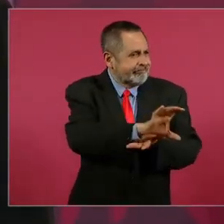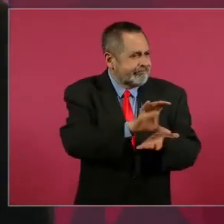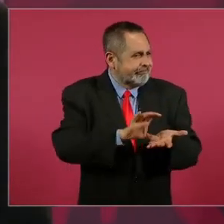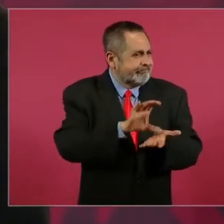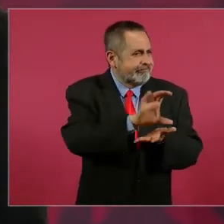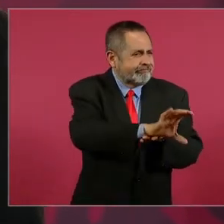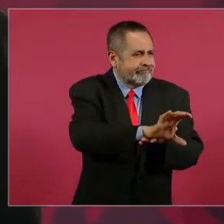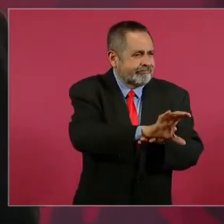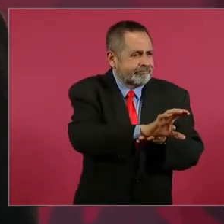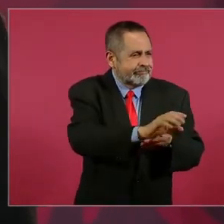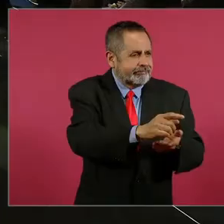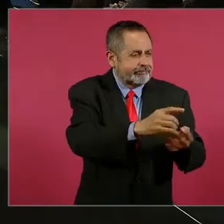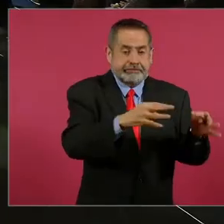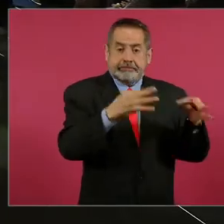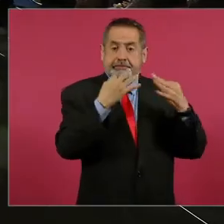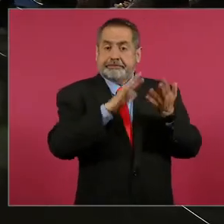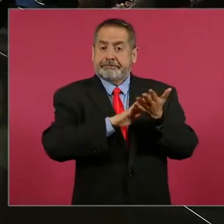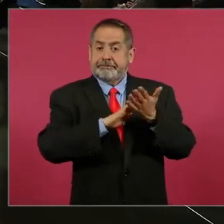por publicidad.